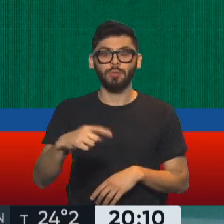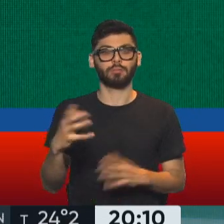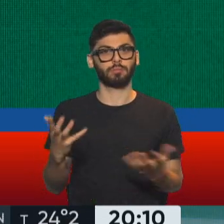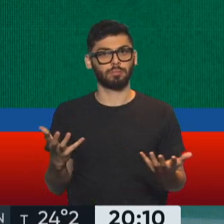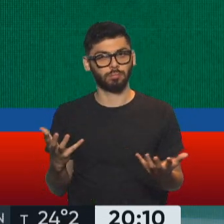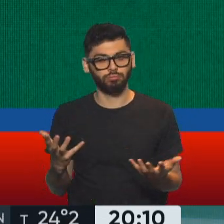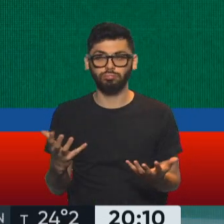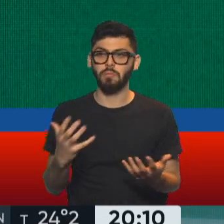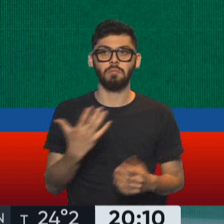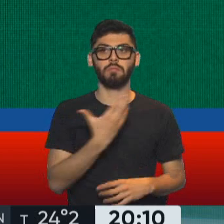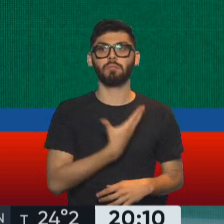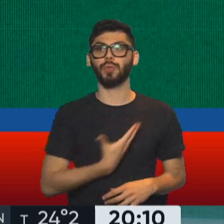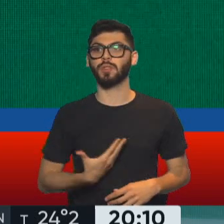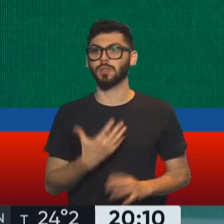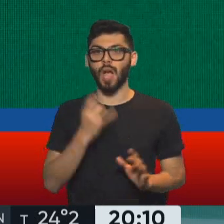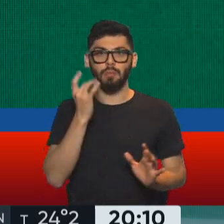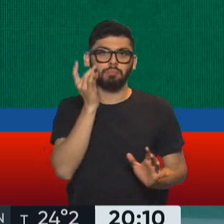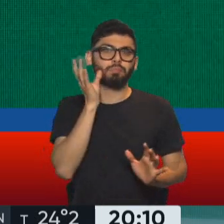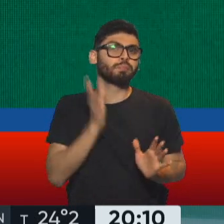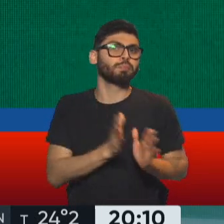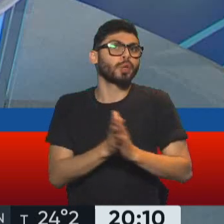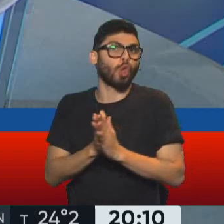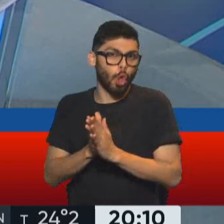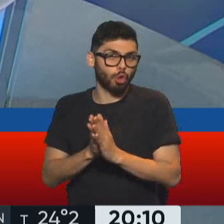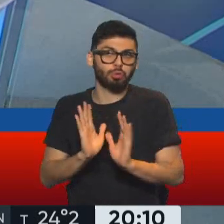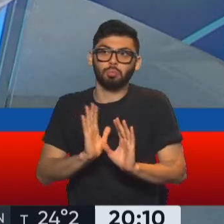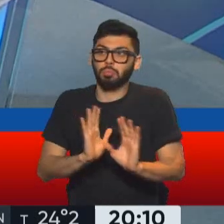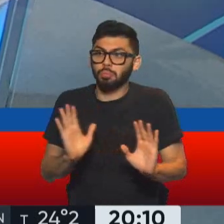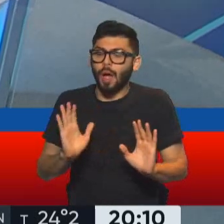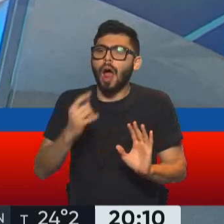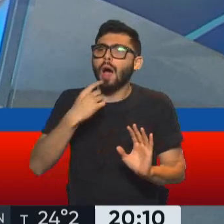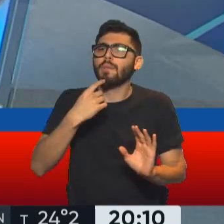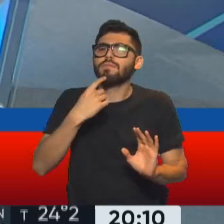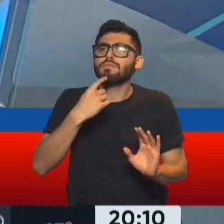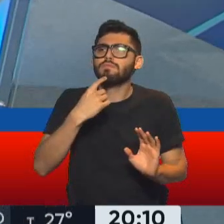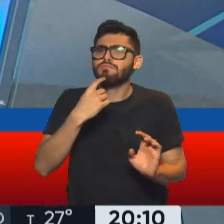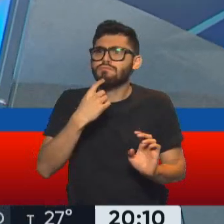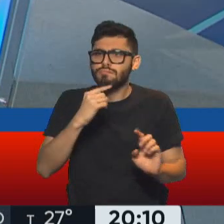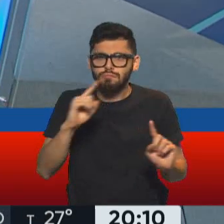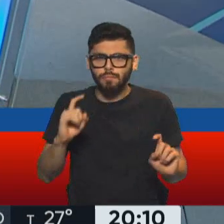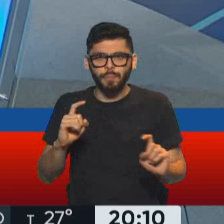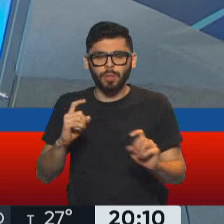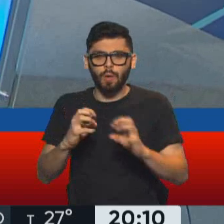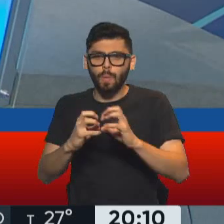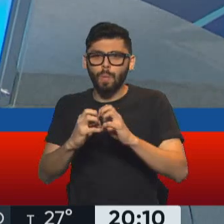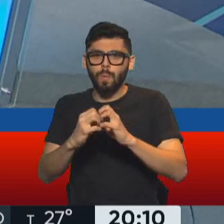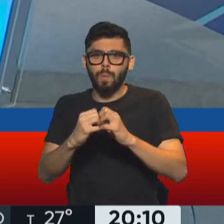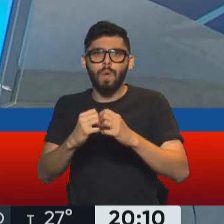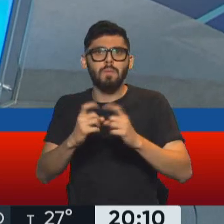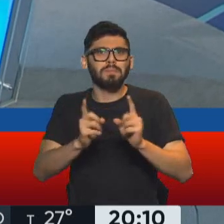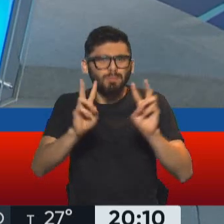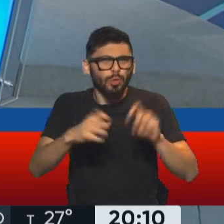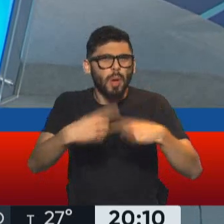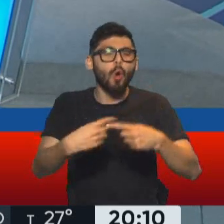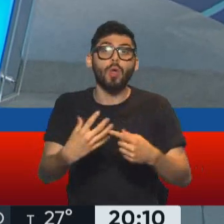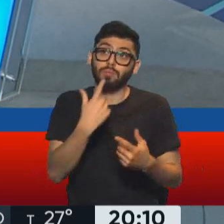se disculpó. ¿Hasta cuándo este tema es tema de agenda, ¿no? Sabemos que el oficialismo o el frente tiene sus dificultades para hacerse de la agenda.